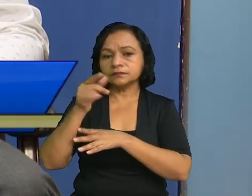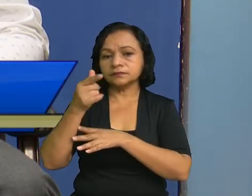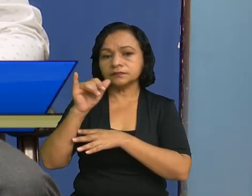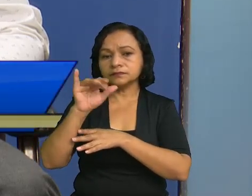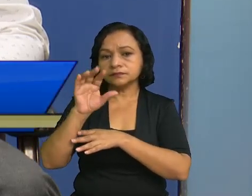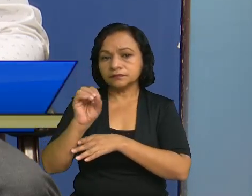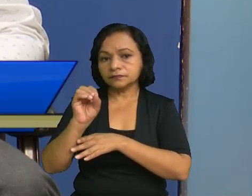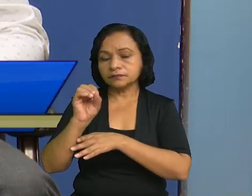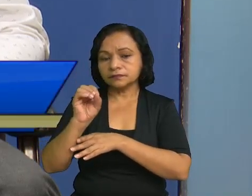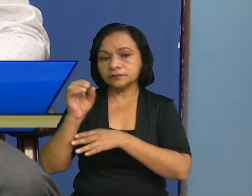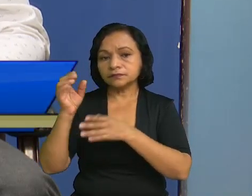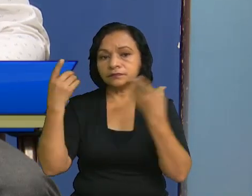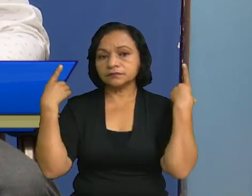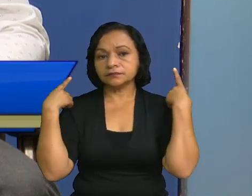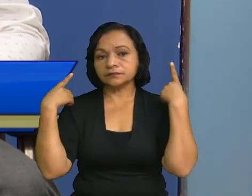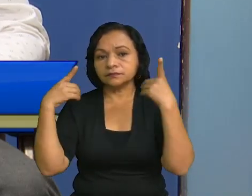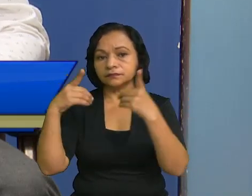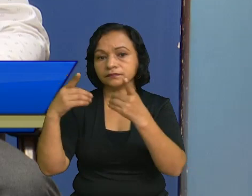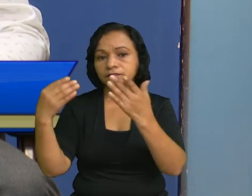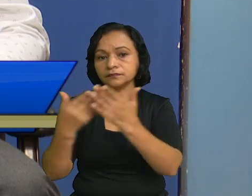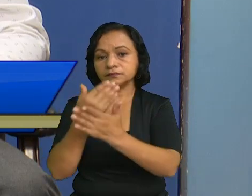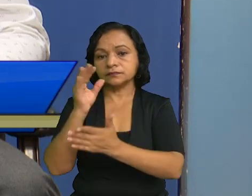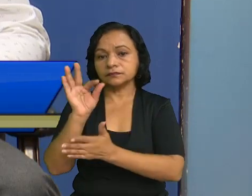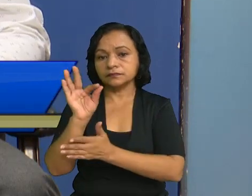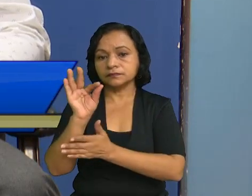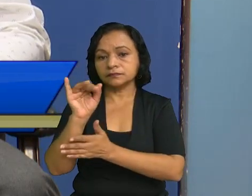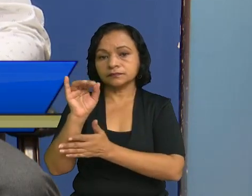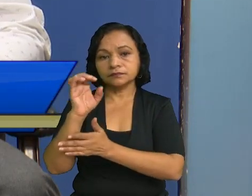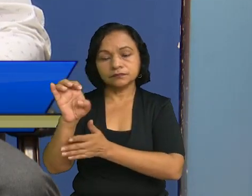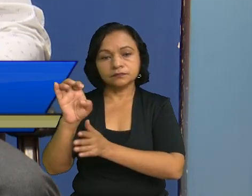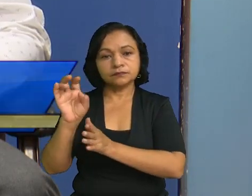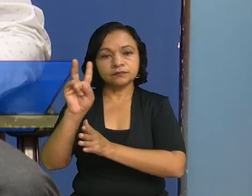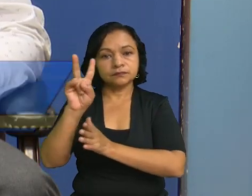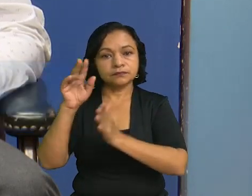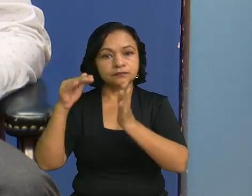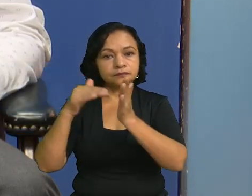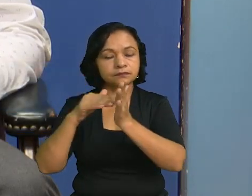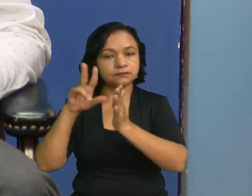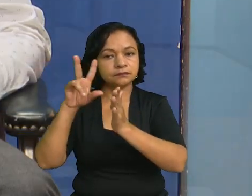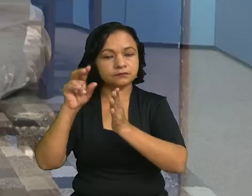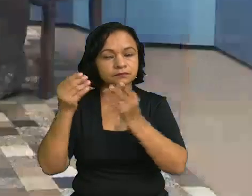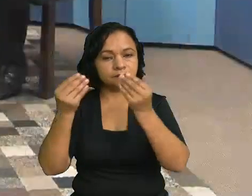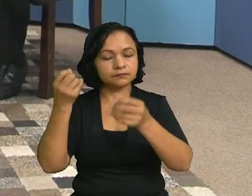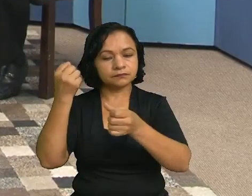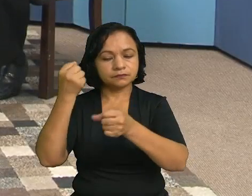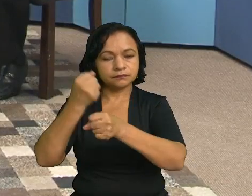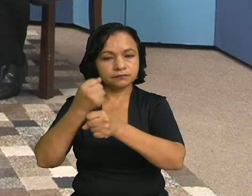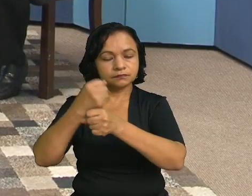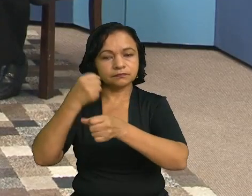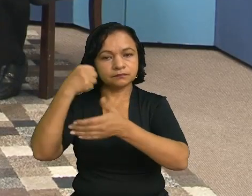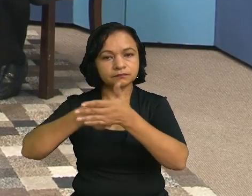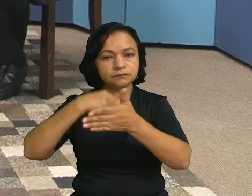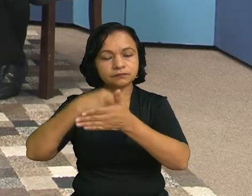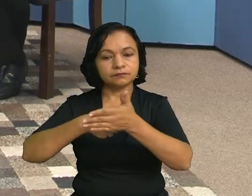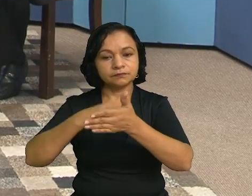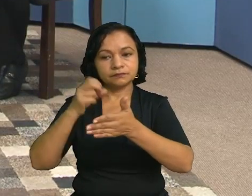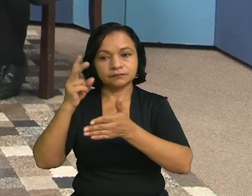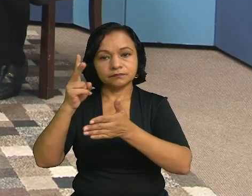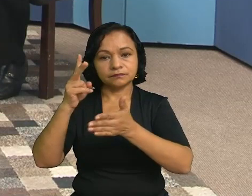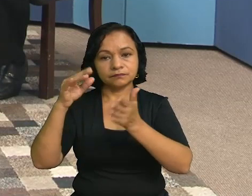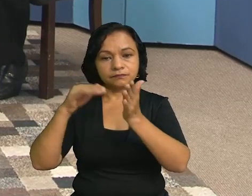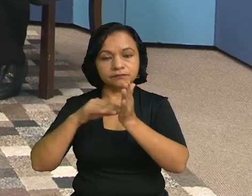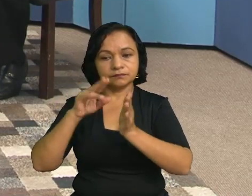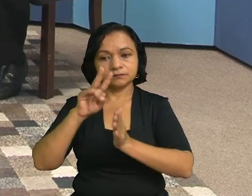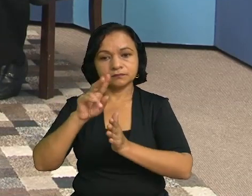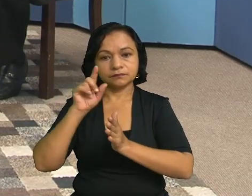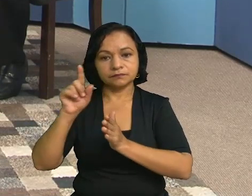ejecutivo del nuevo fise compañero virgilio pues en 2020 bueno mucho esfuerzo 2021 también mucha expectativa siempre